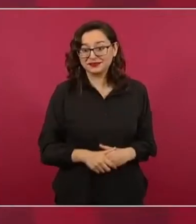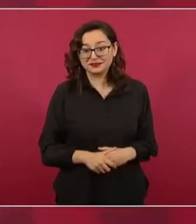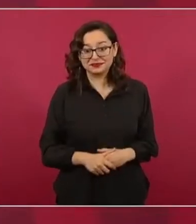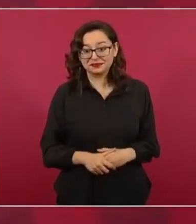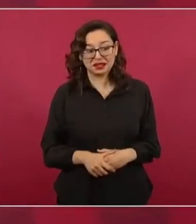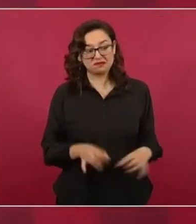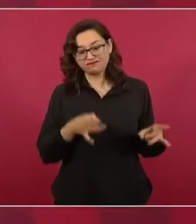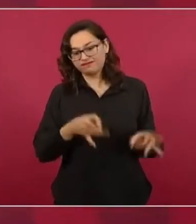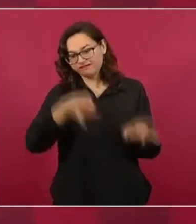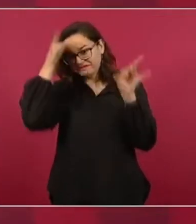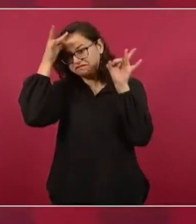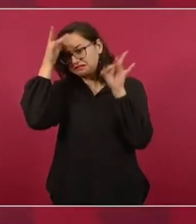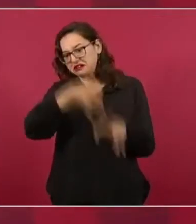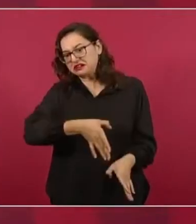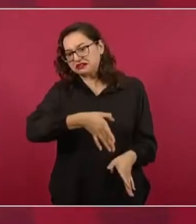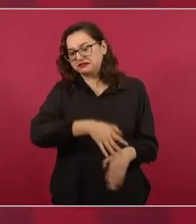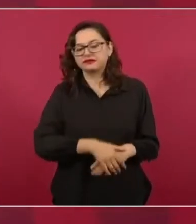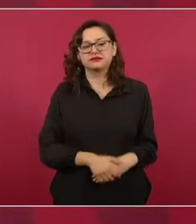algunos que